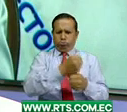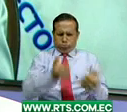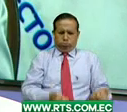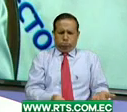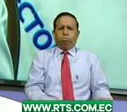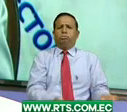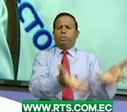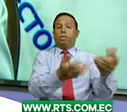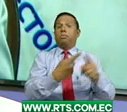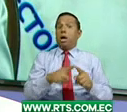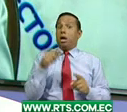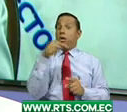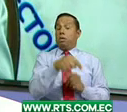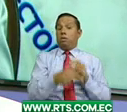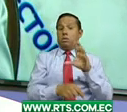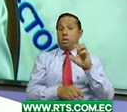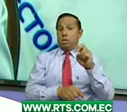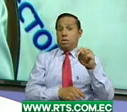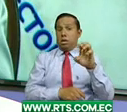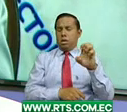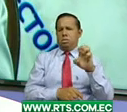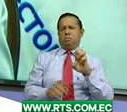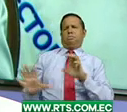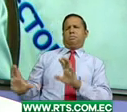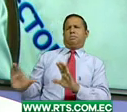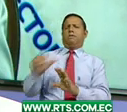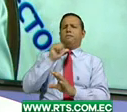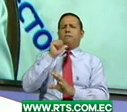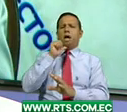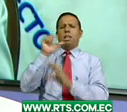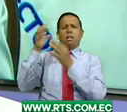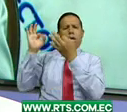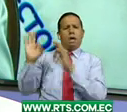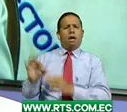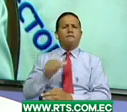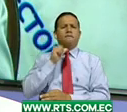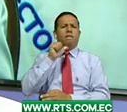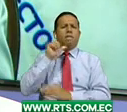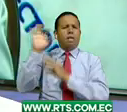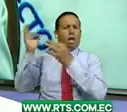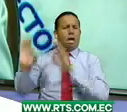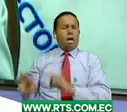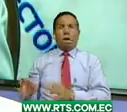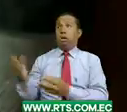un riesgo en el proceso si no se asigna el presupuesto para mantener al personal necesario.